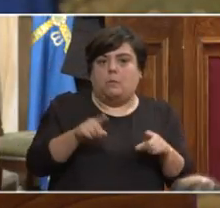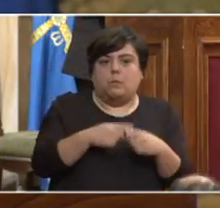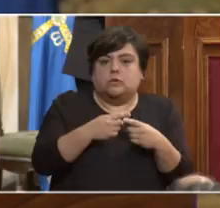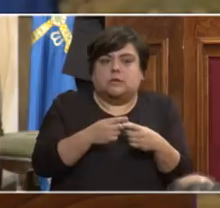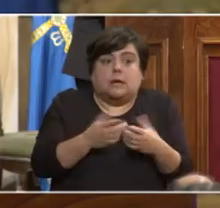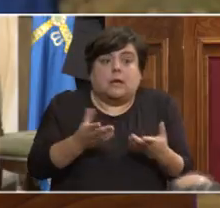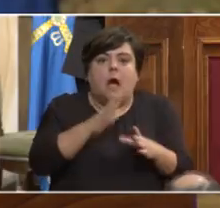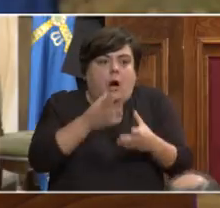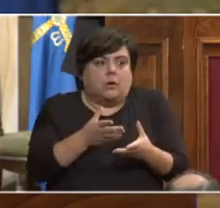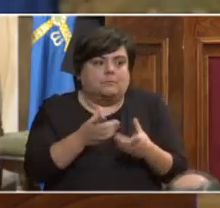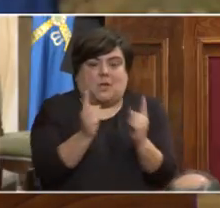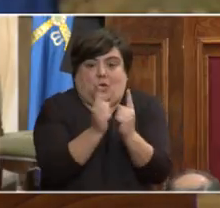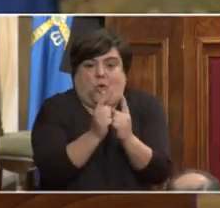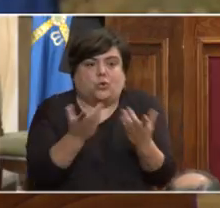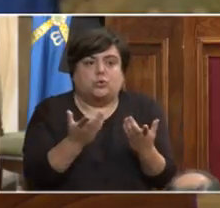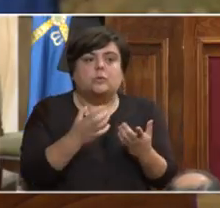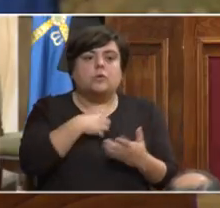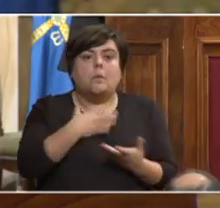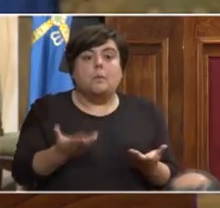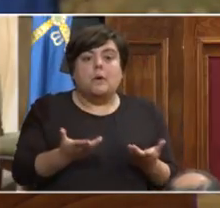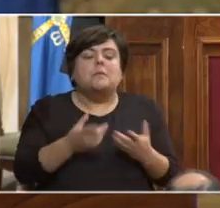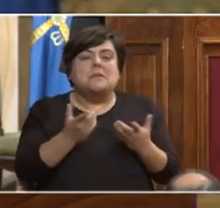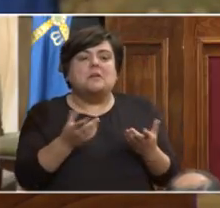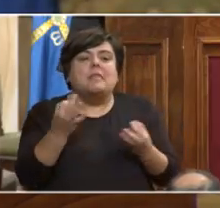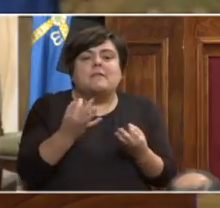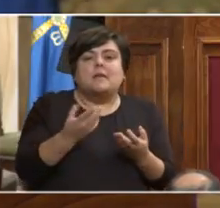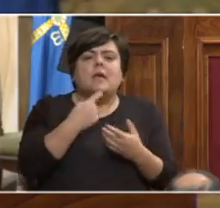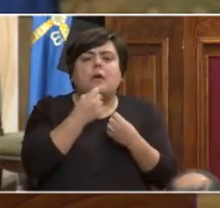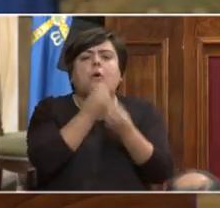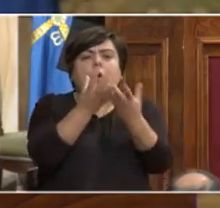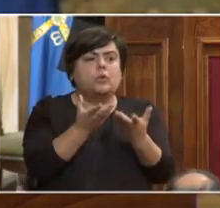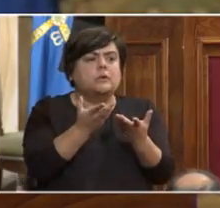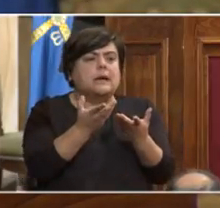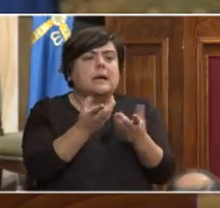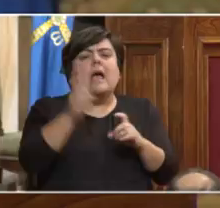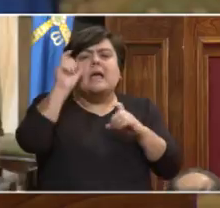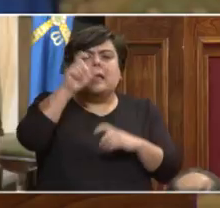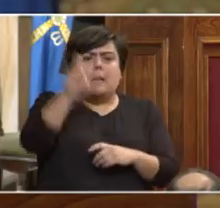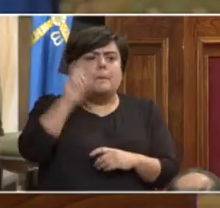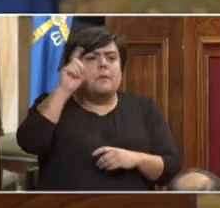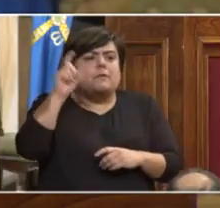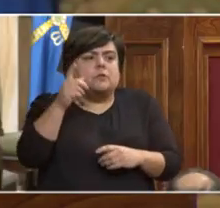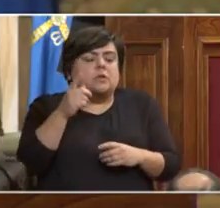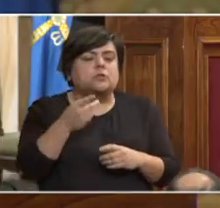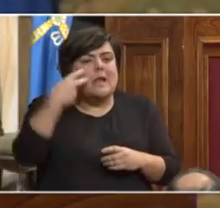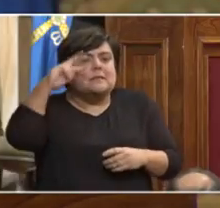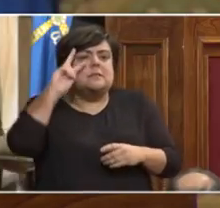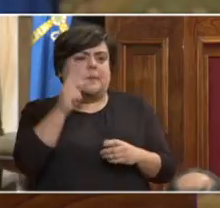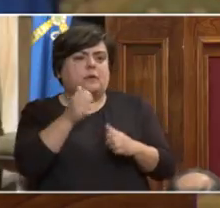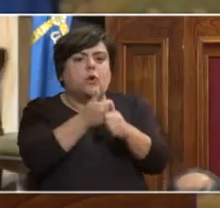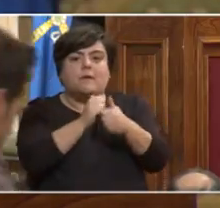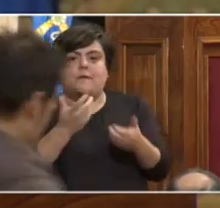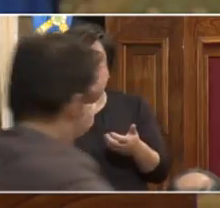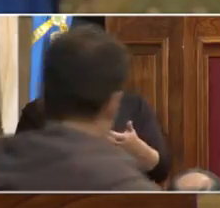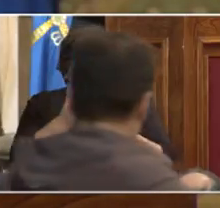escaso tiempo de que disponemos. Y sin embargo es justo señalar que Mastropiero se convirtió en un estandarte para muchos compositores. De